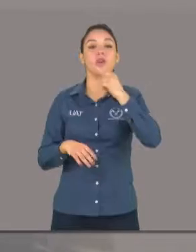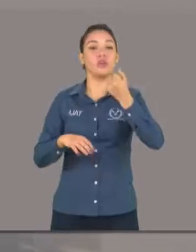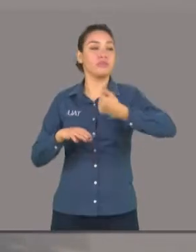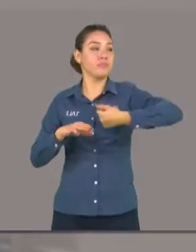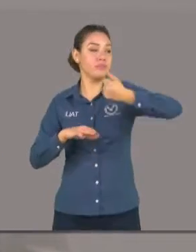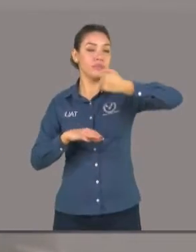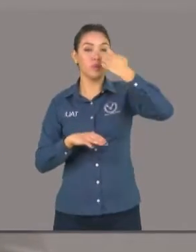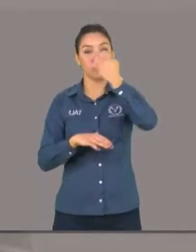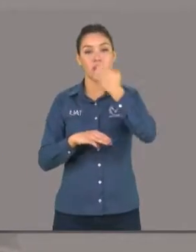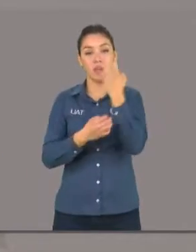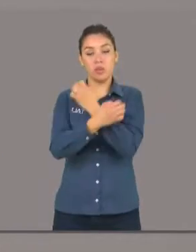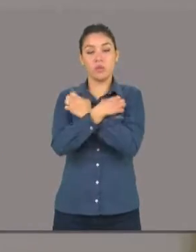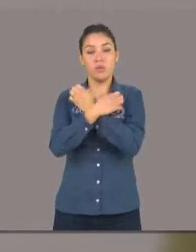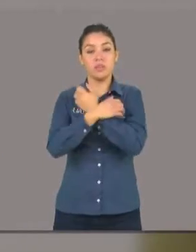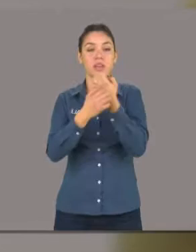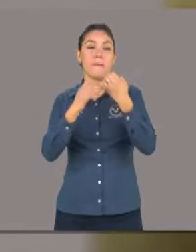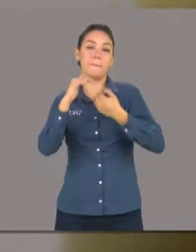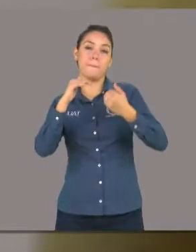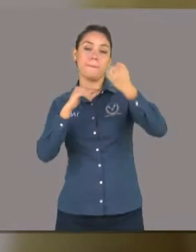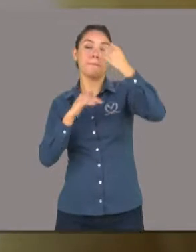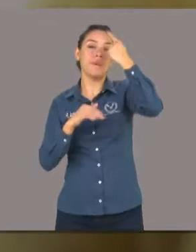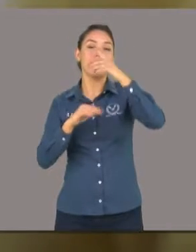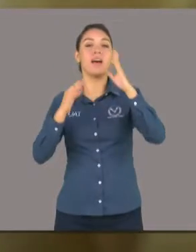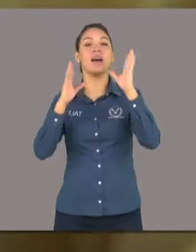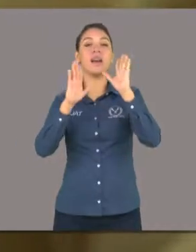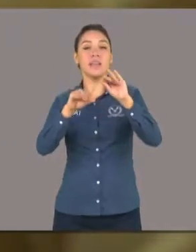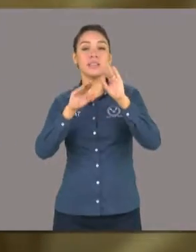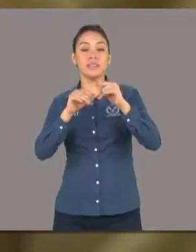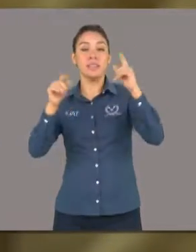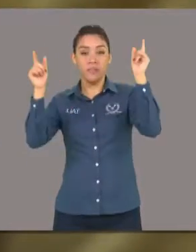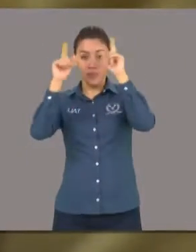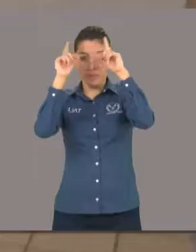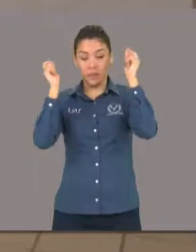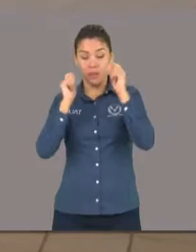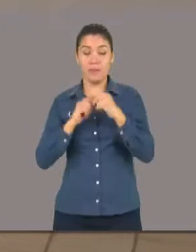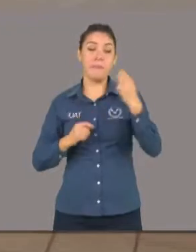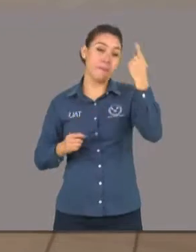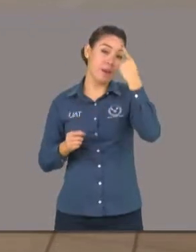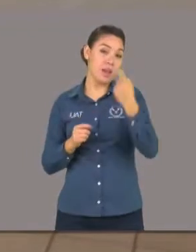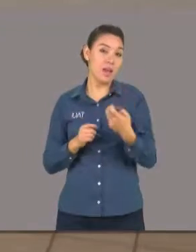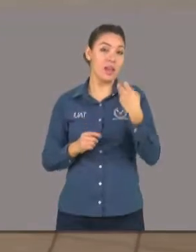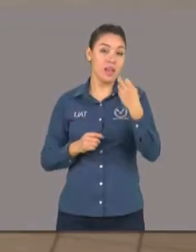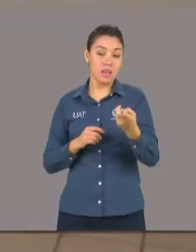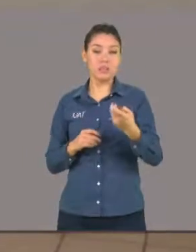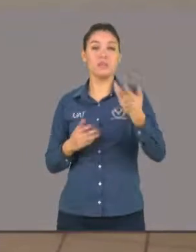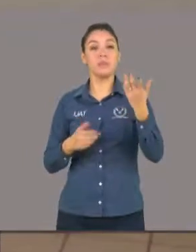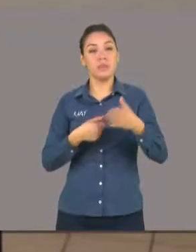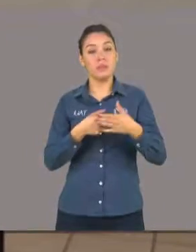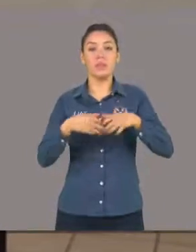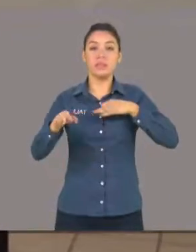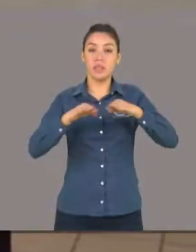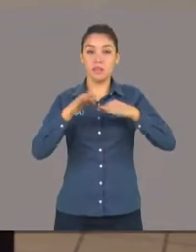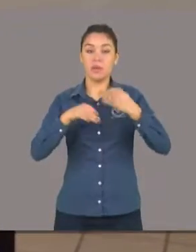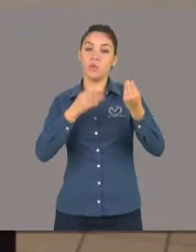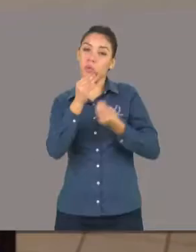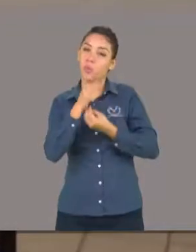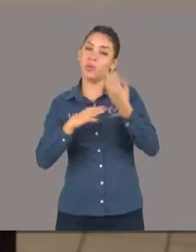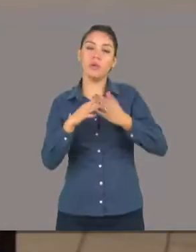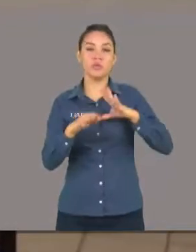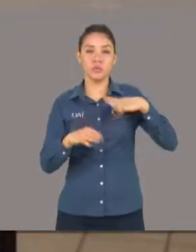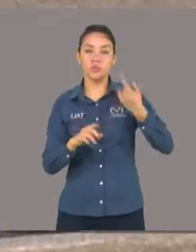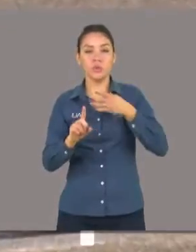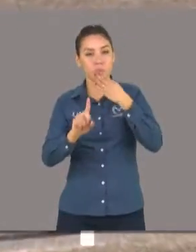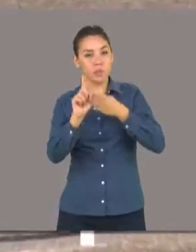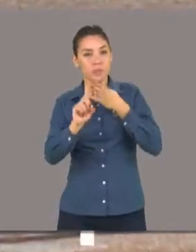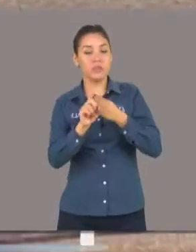colocada entre las mejores instituciones de educación superior del país para la enseñanza de la enfermería. Para ello, dijo, se trabaja en nuevos retos para este 2019.